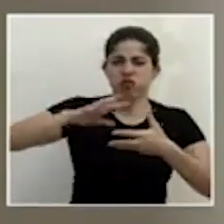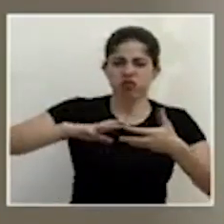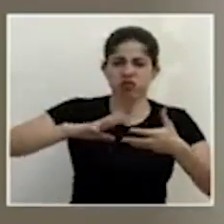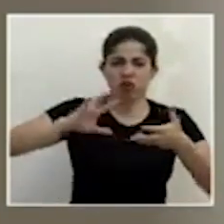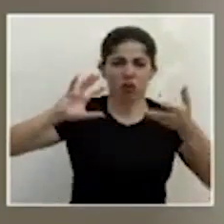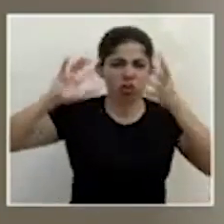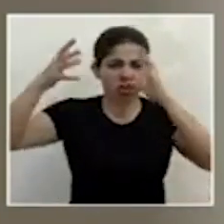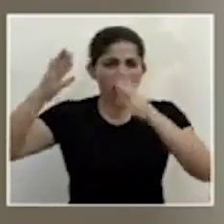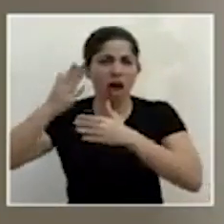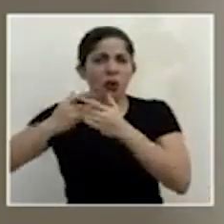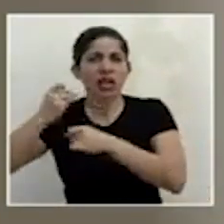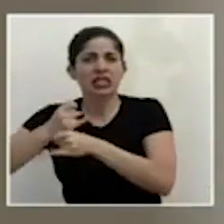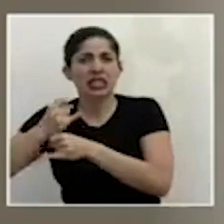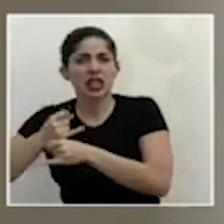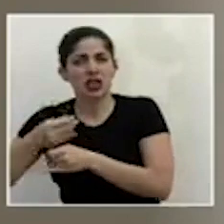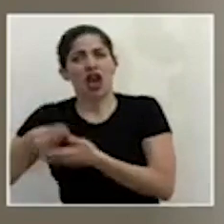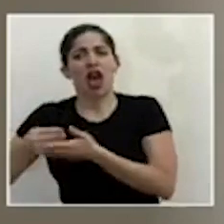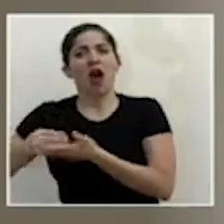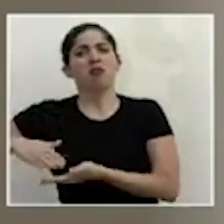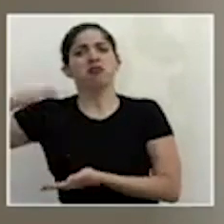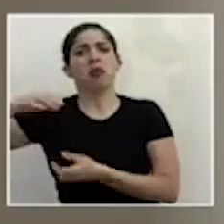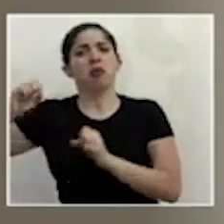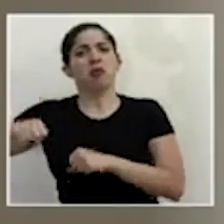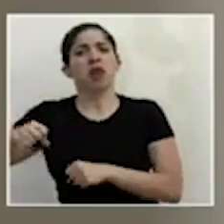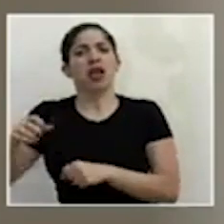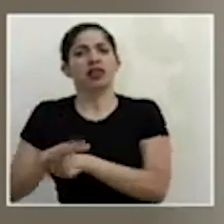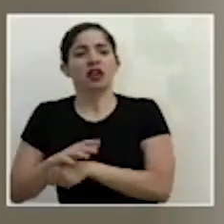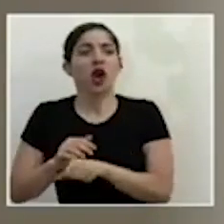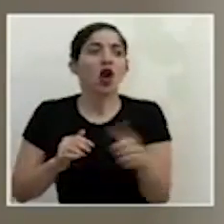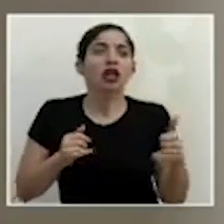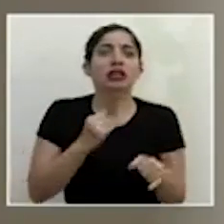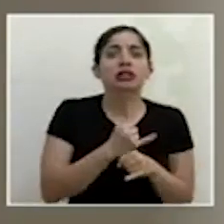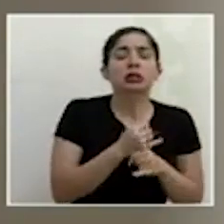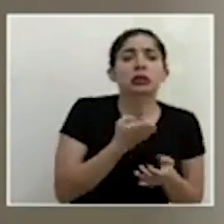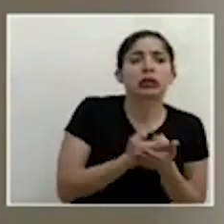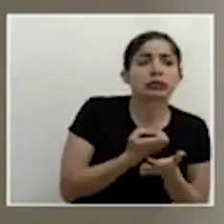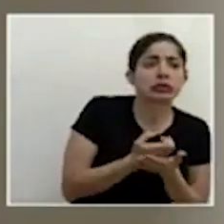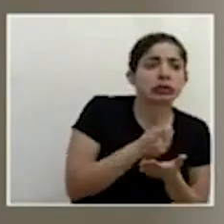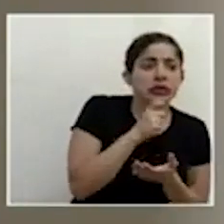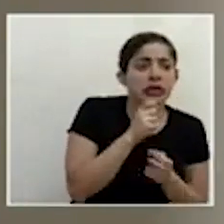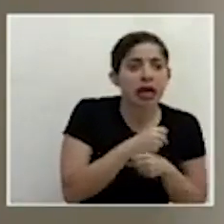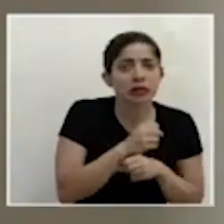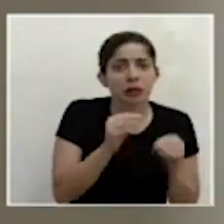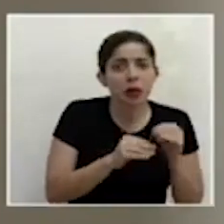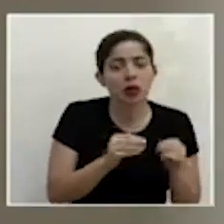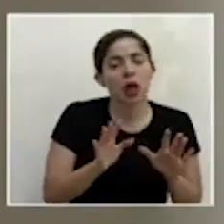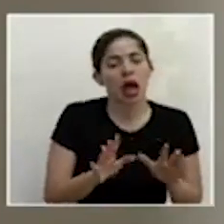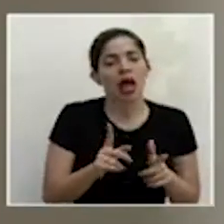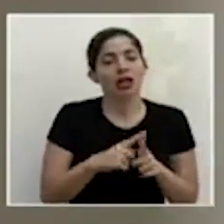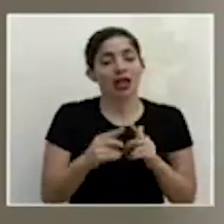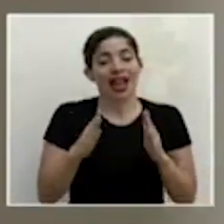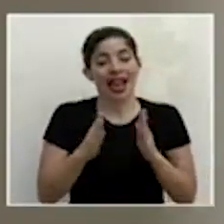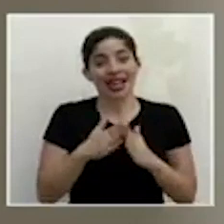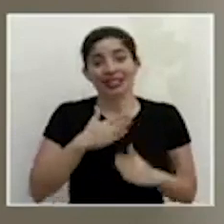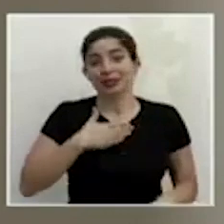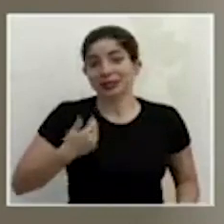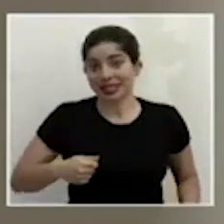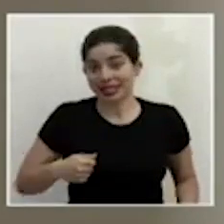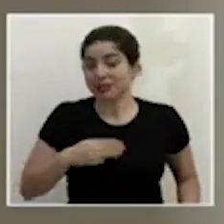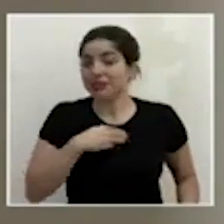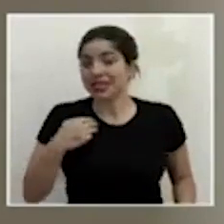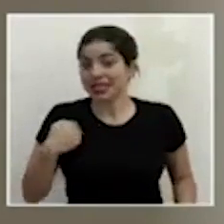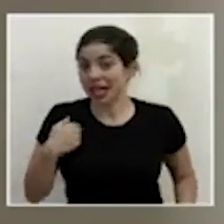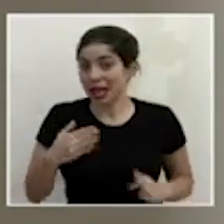instituciones hubieran tenido muchos recursos para hacer su protocolo pero otras mucho menos entonces desde casa presidencial algo muy importante del ministerio de la